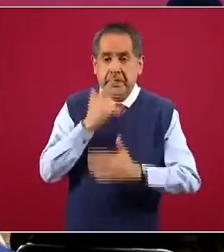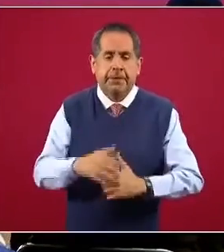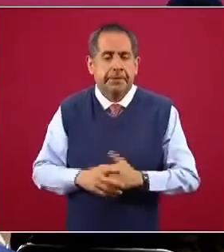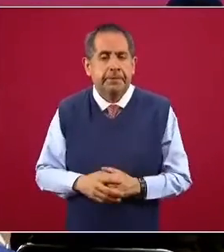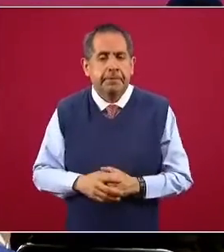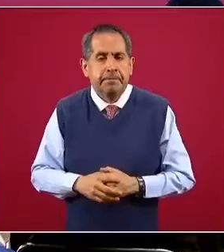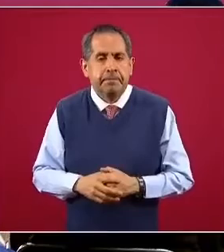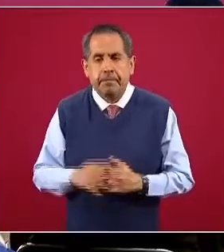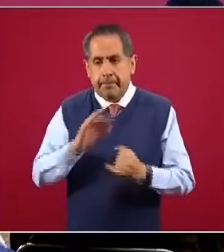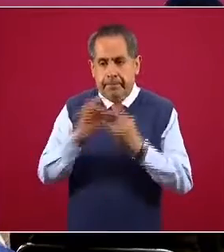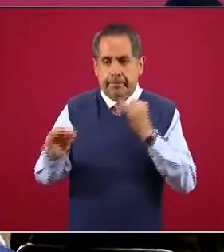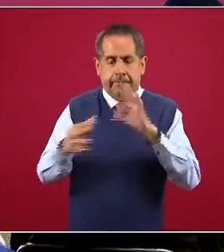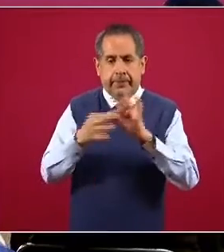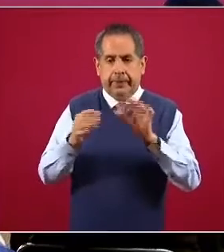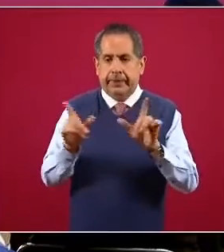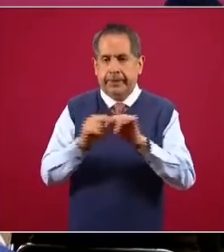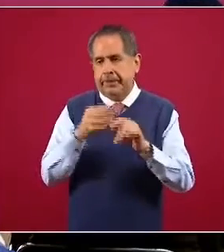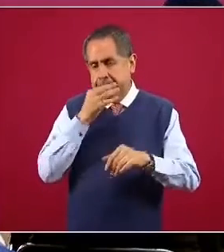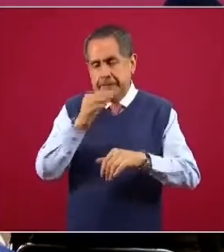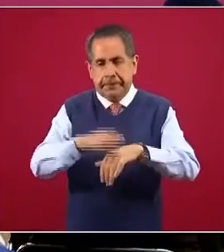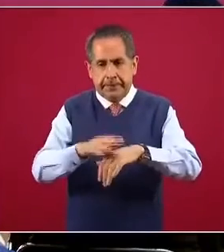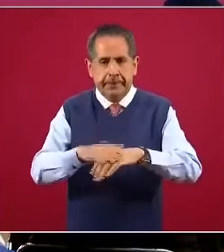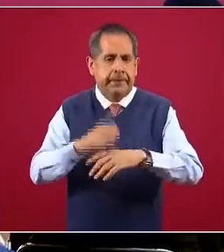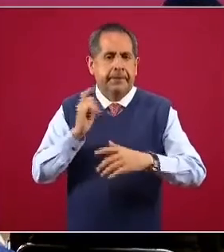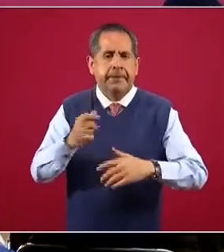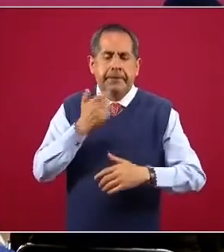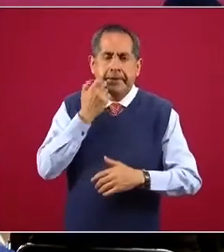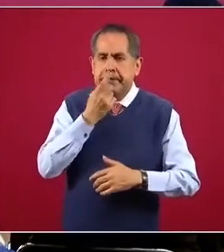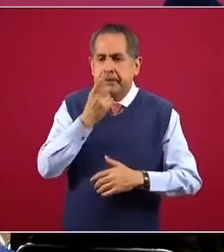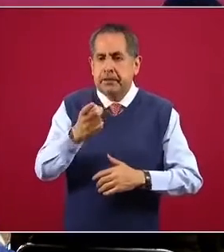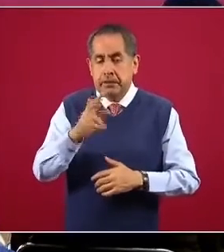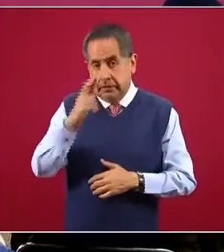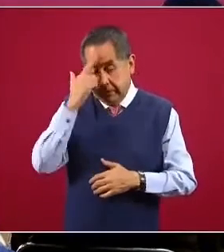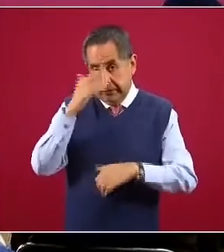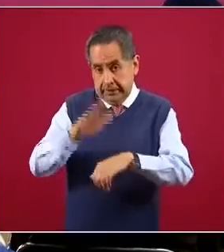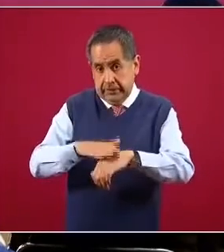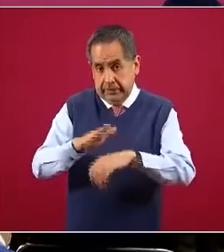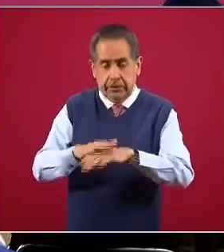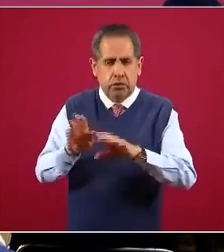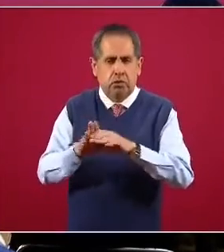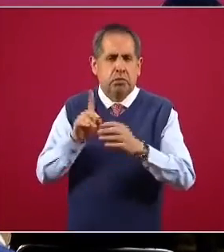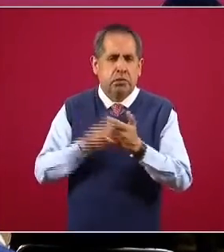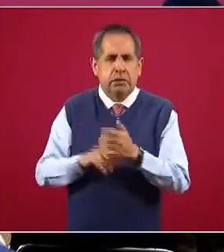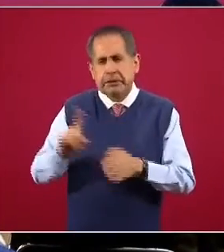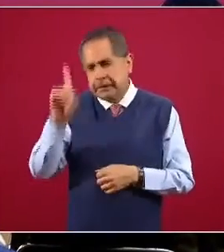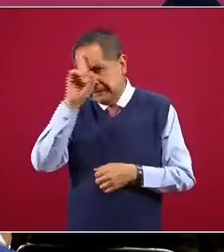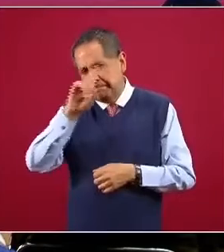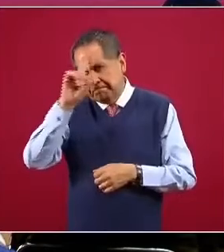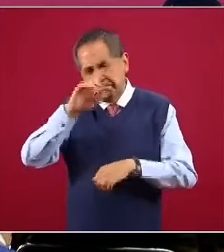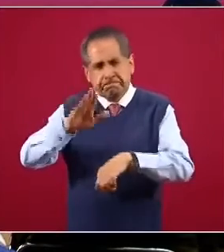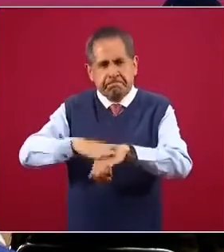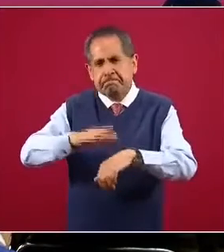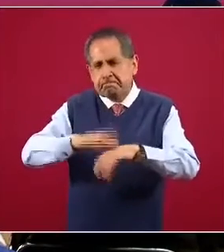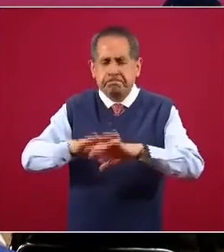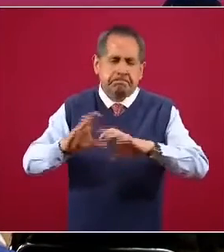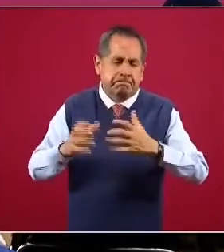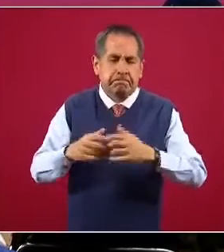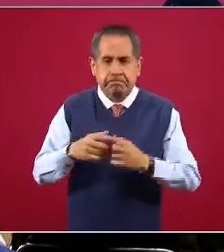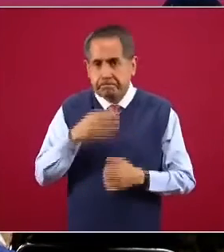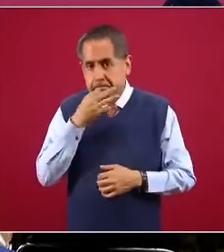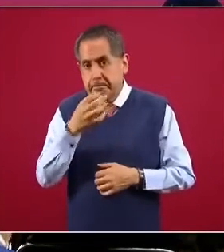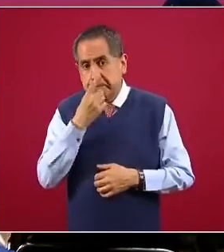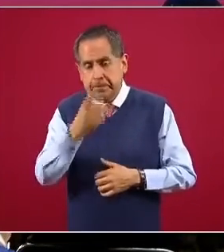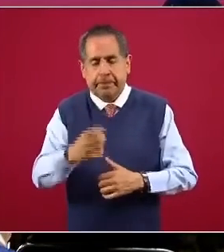Y ya para terminar, nada más quiero recordar un poco entonces las recomendaciones que tenemos. La siguiente, por favor.